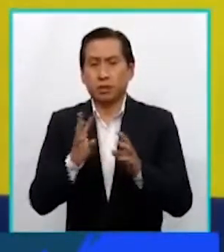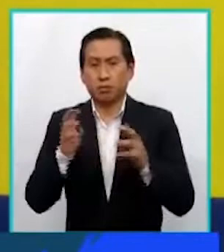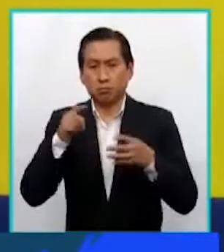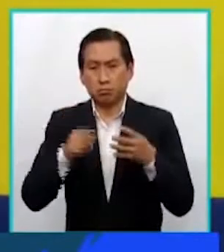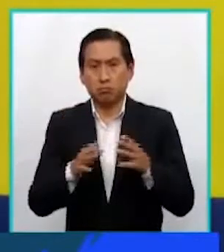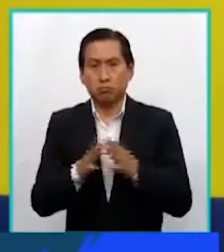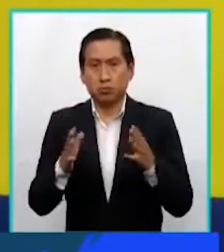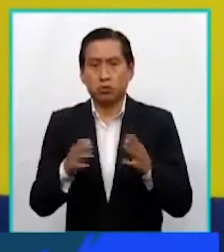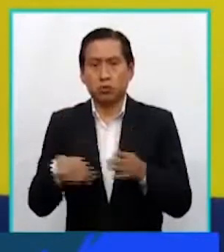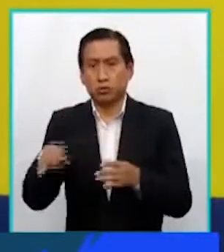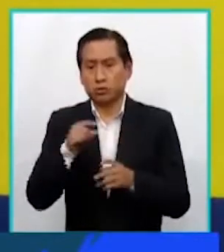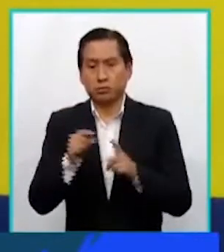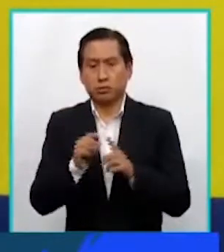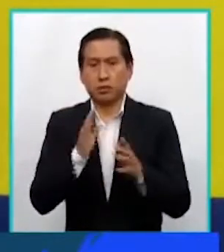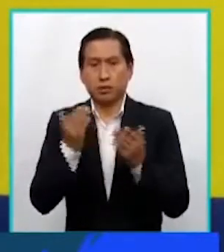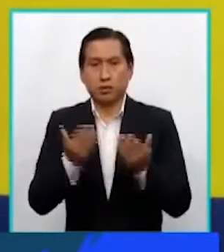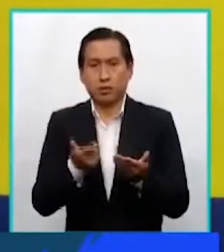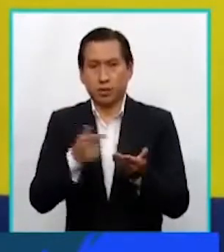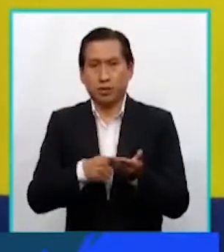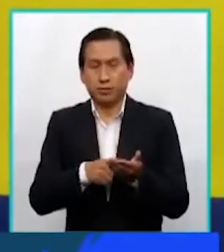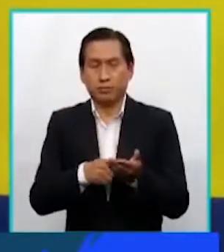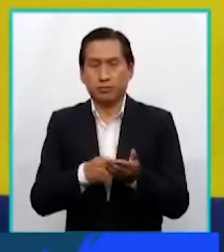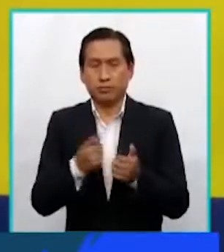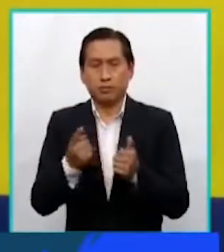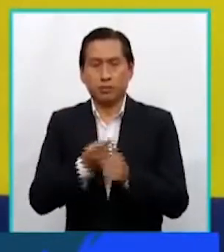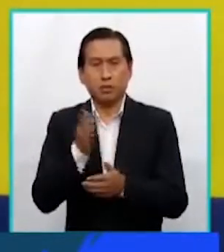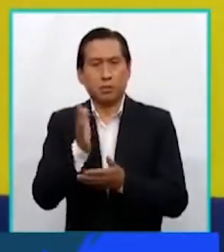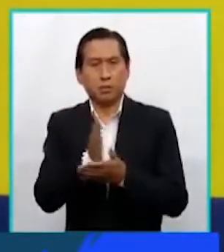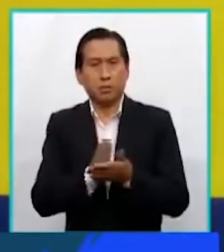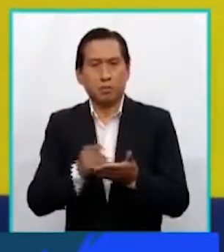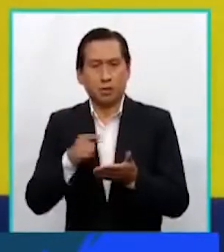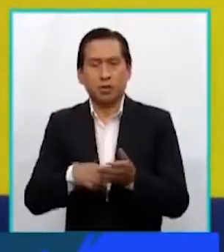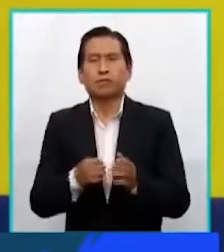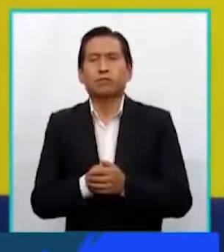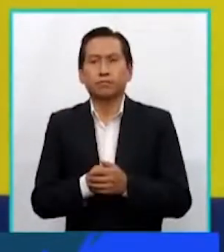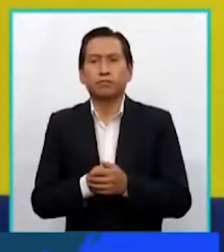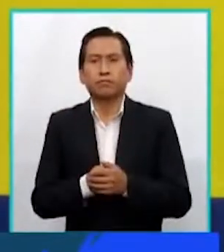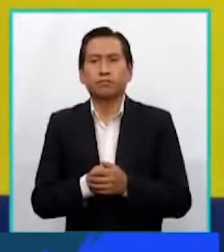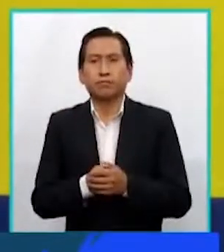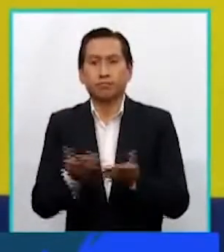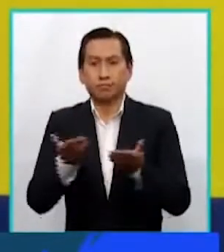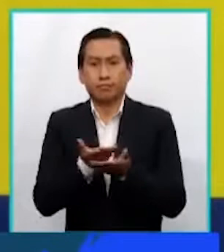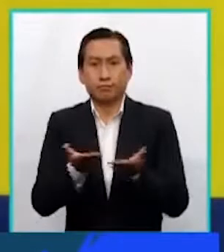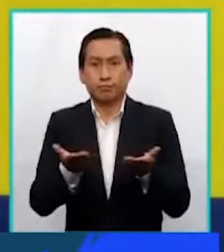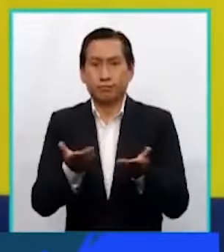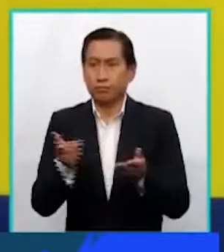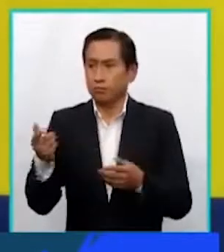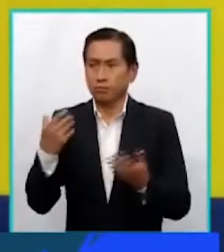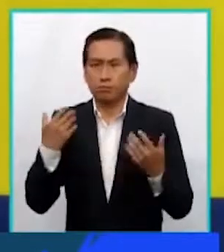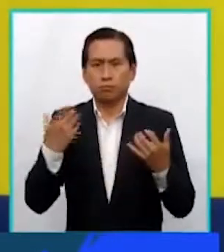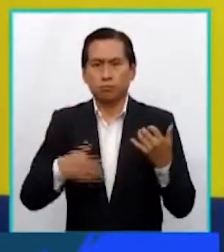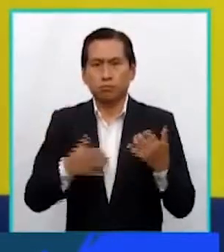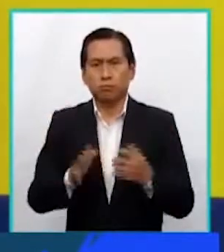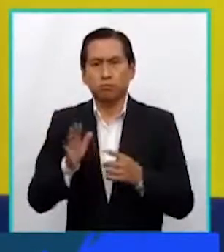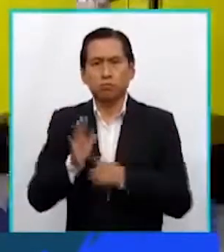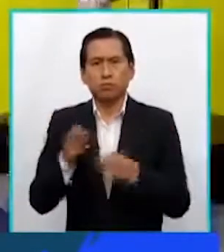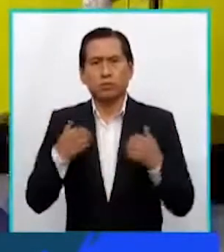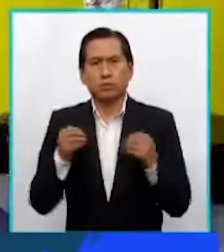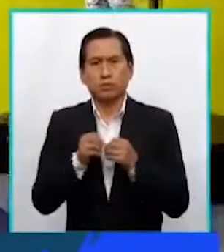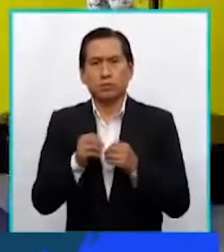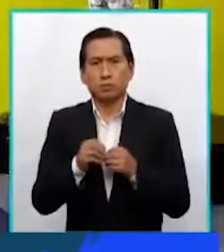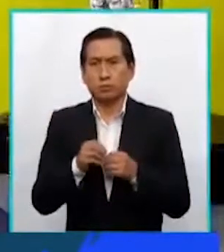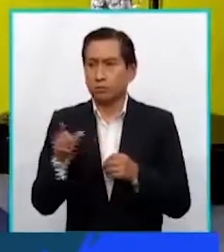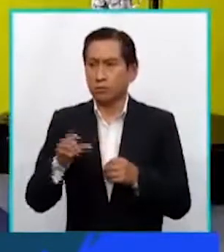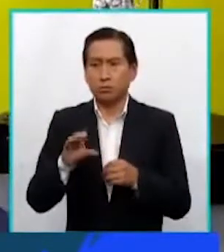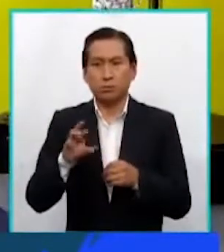varios elementos que han mencionado en esta primera parte de la entrevista, invitarles al concierto que van a tener, ¿verdad? Para que así Cristian